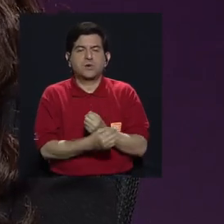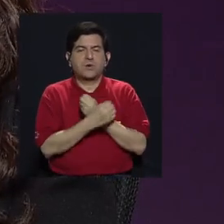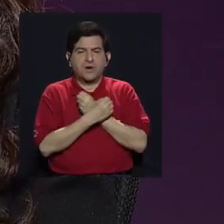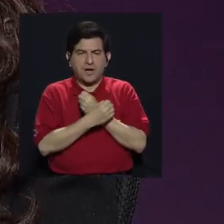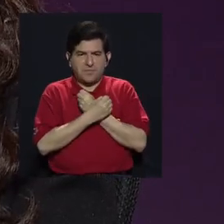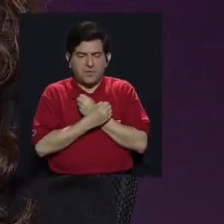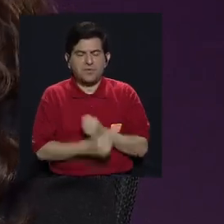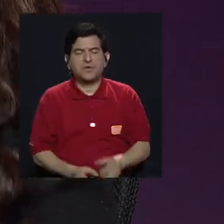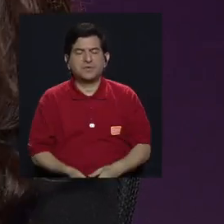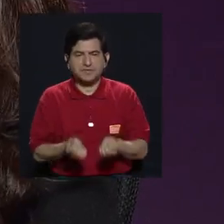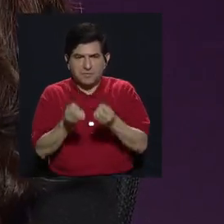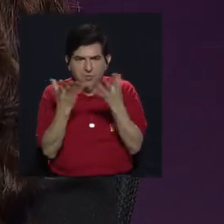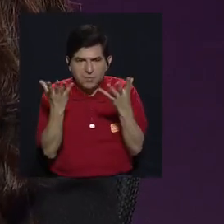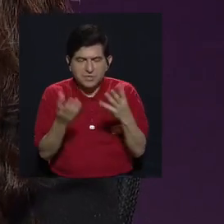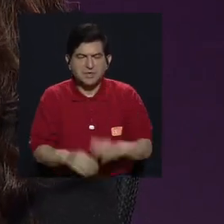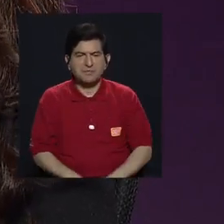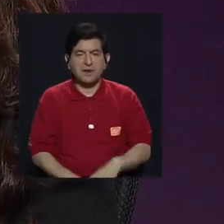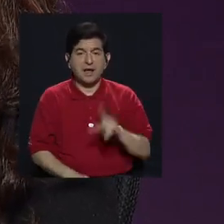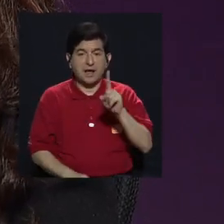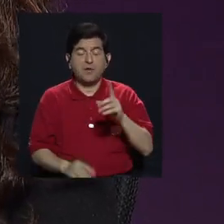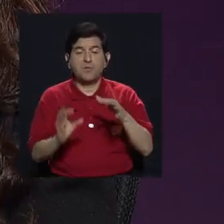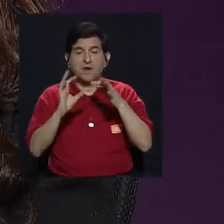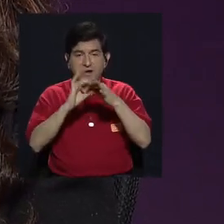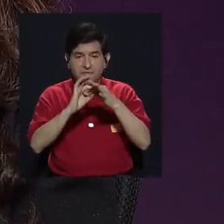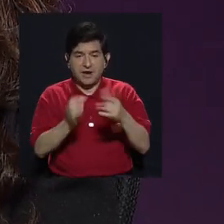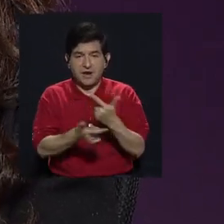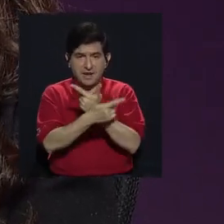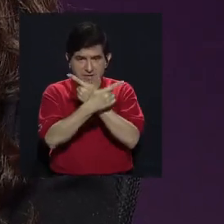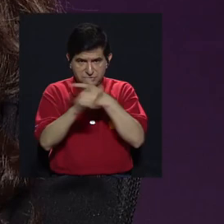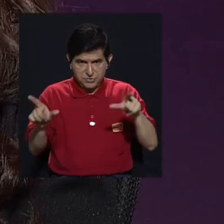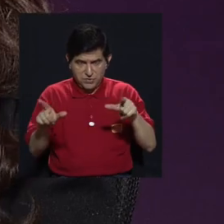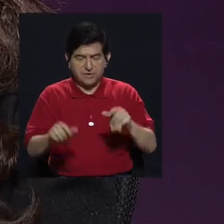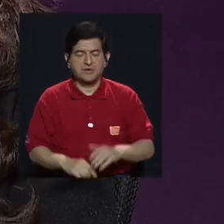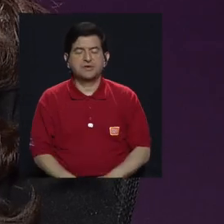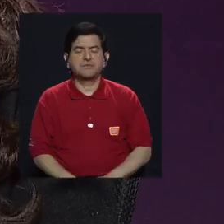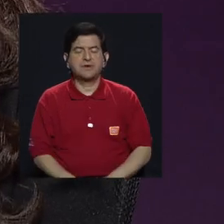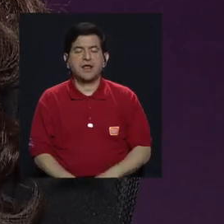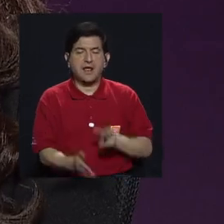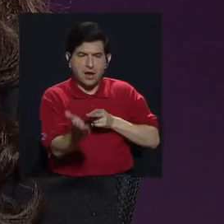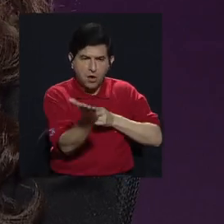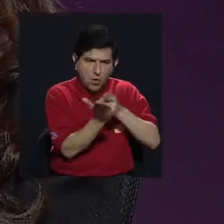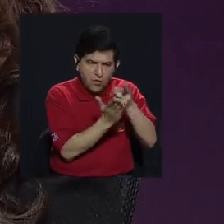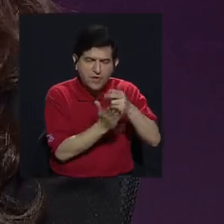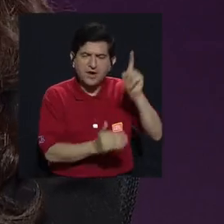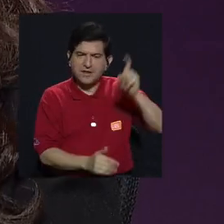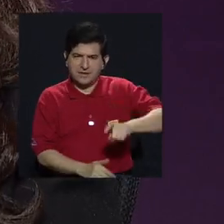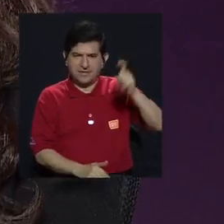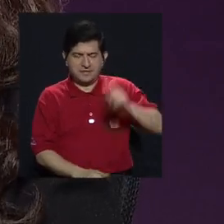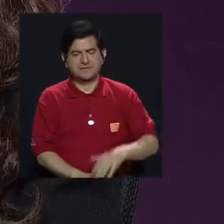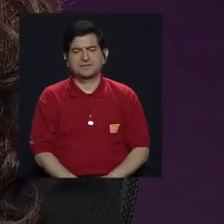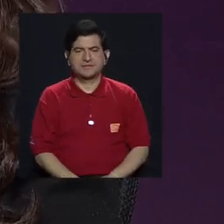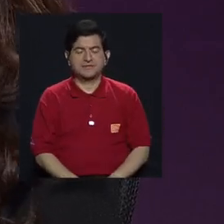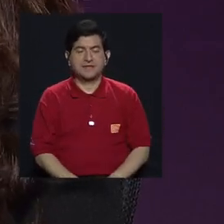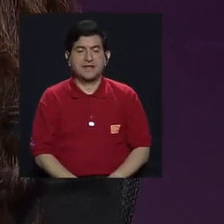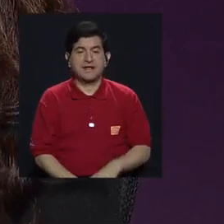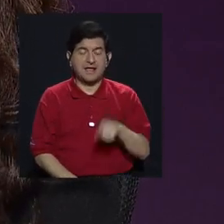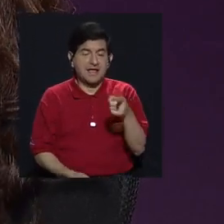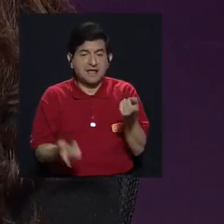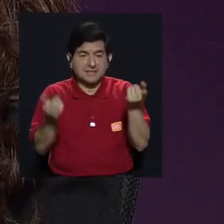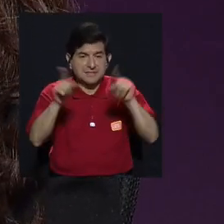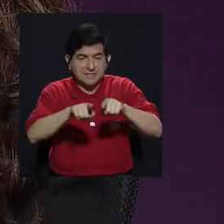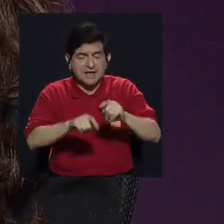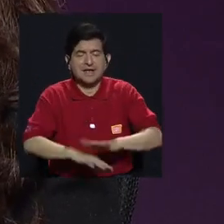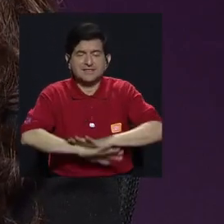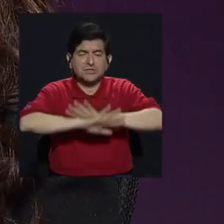abierta. Entonces, el poliamor tiene reglas específicas. Por ejemplo, la honestidad es absoluta. Honestidad